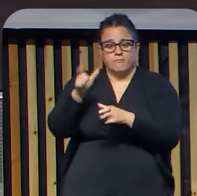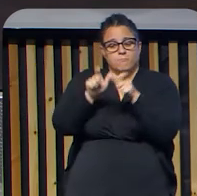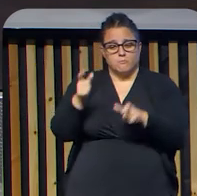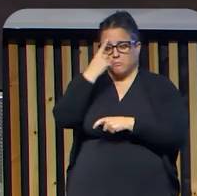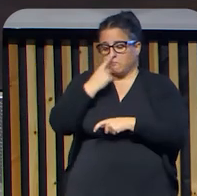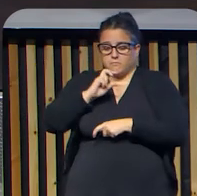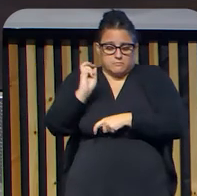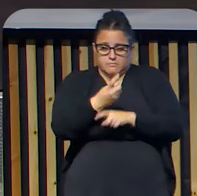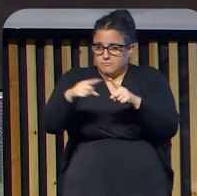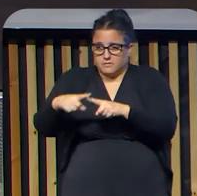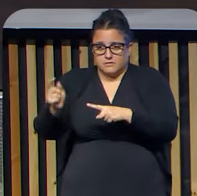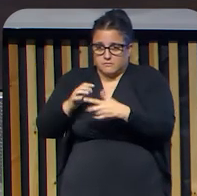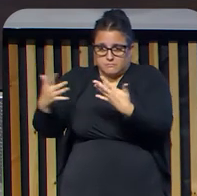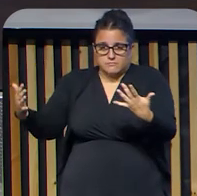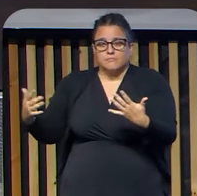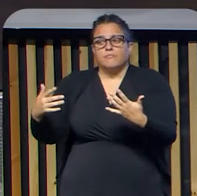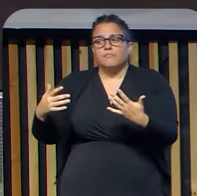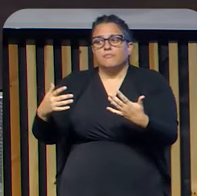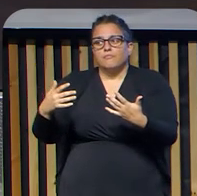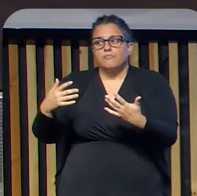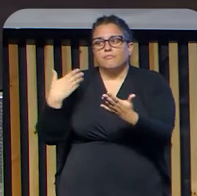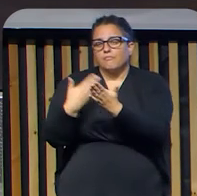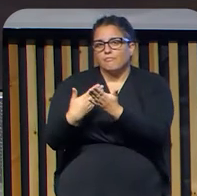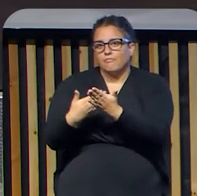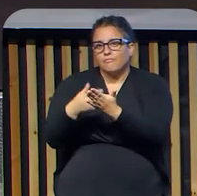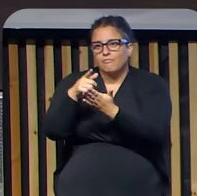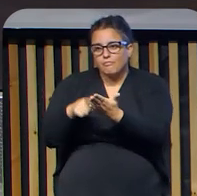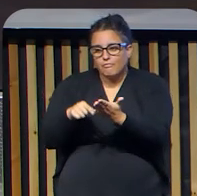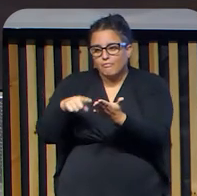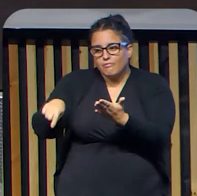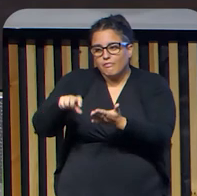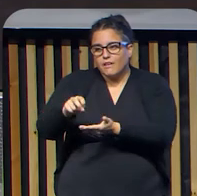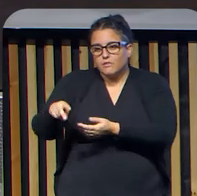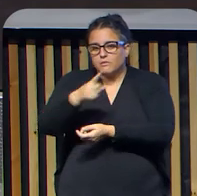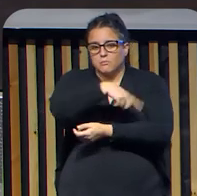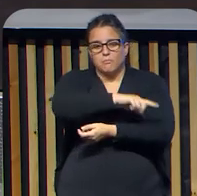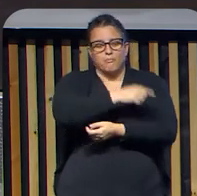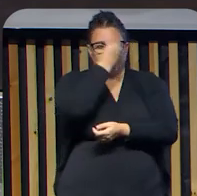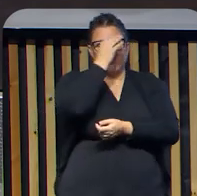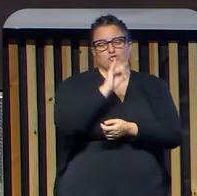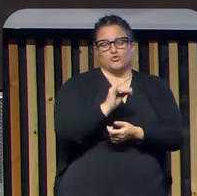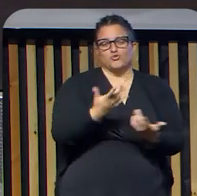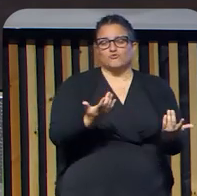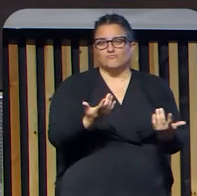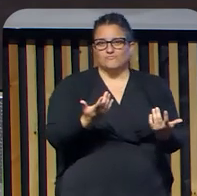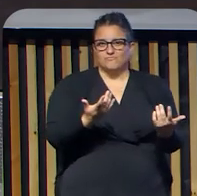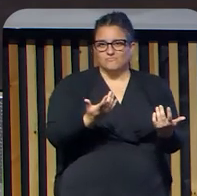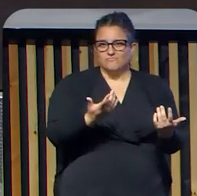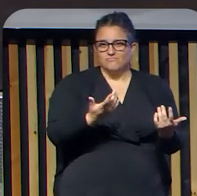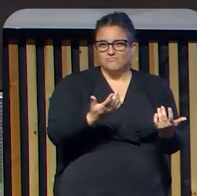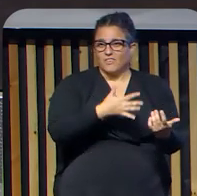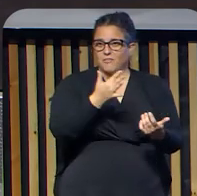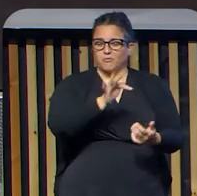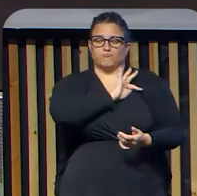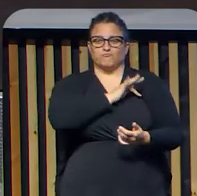que se entiende y que además habías puesto interés en que se mejore todavía no se entiende o